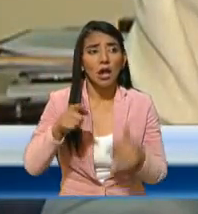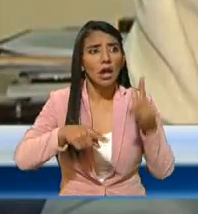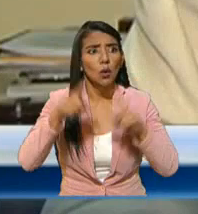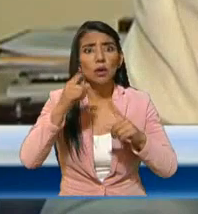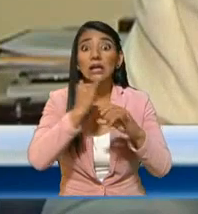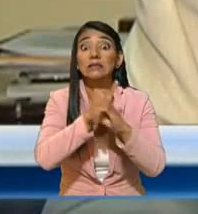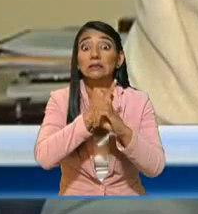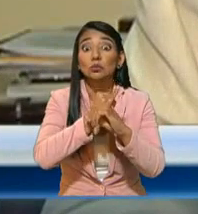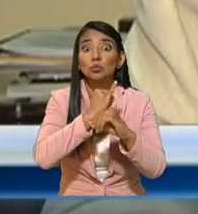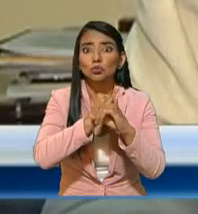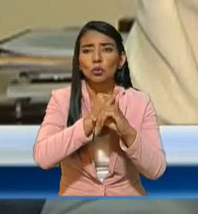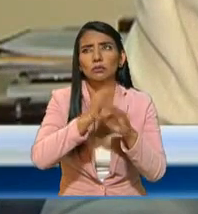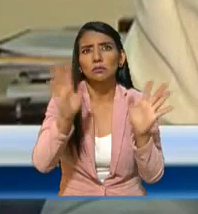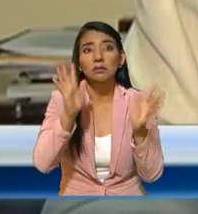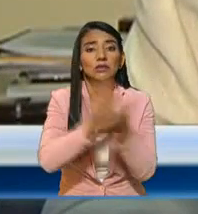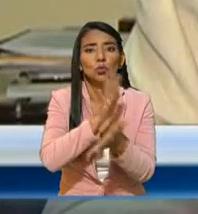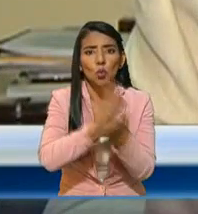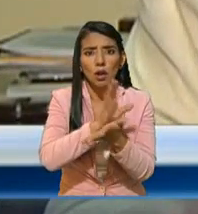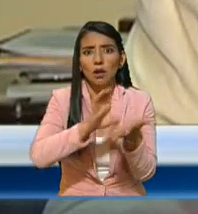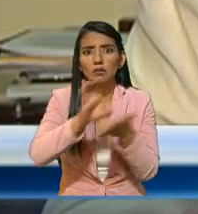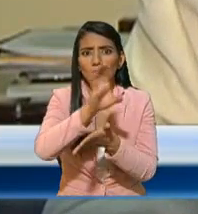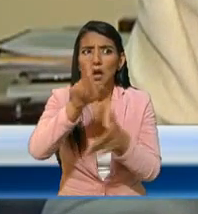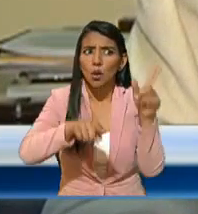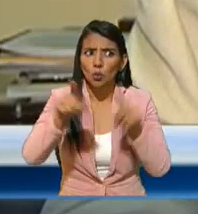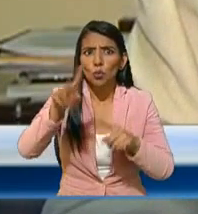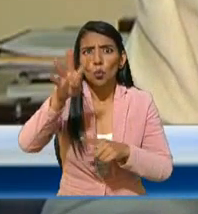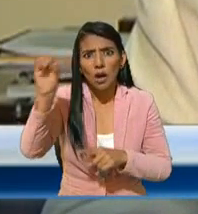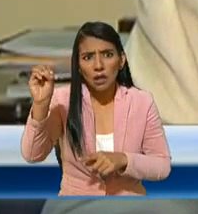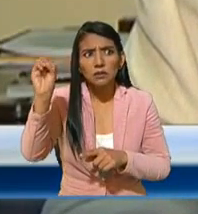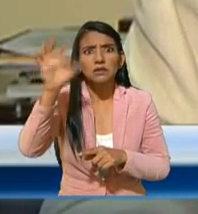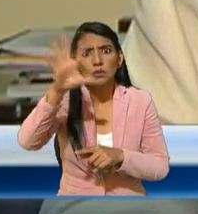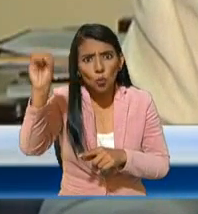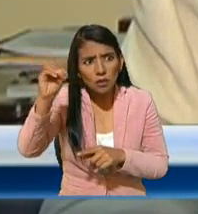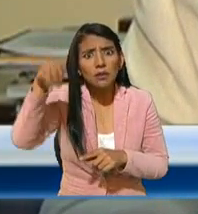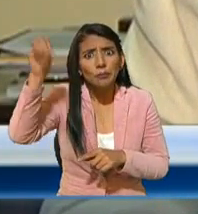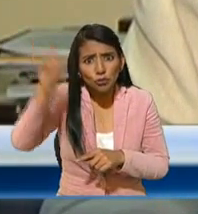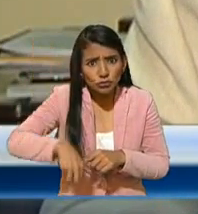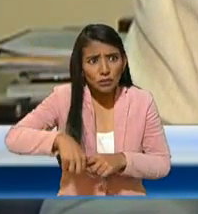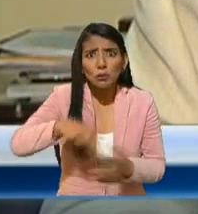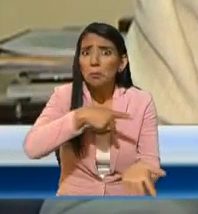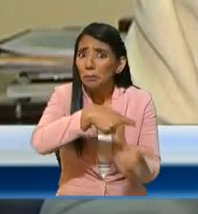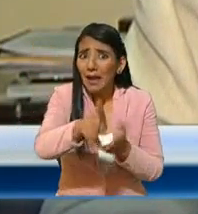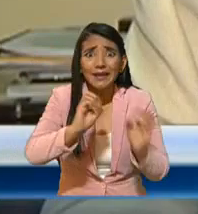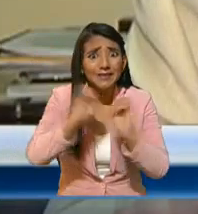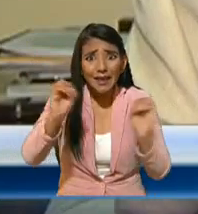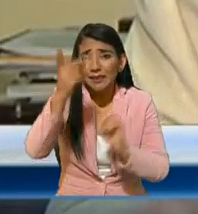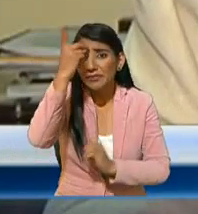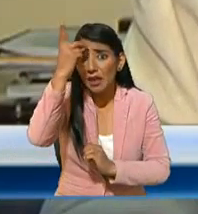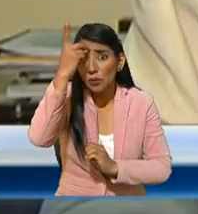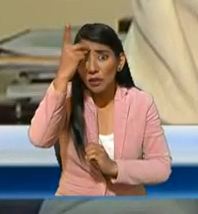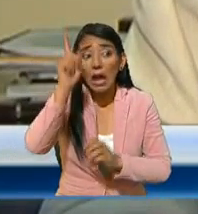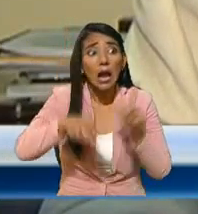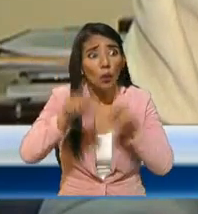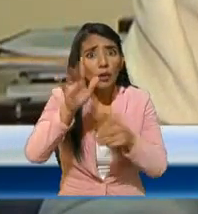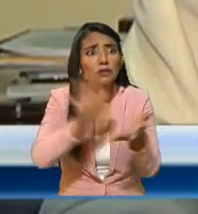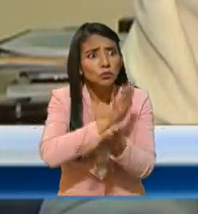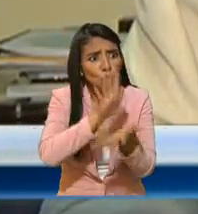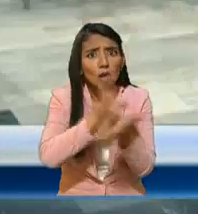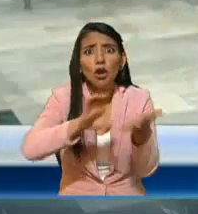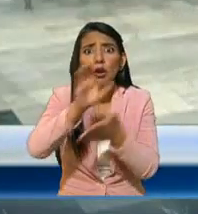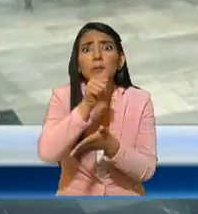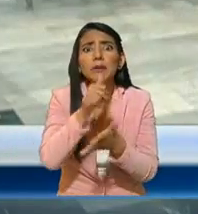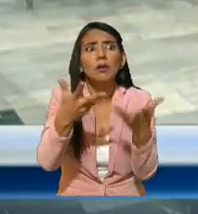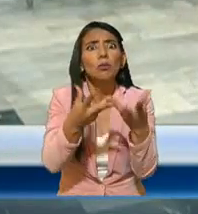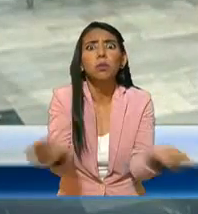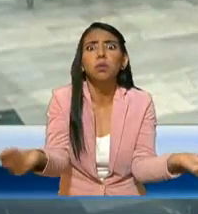el 25, 30, 40 y hasta el 50% de morosidad. Esto hace que hayan desaparecido muchos establecimientos privados.